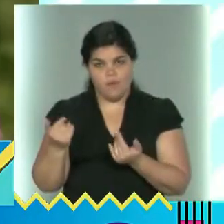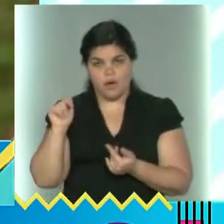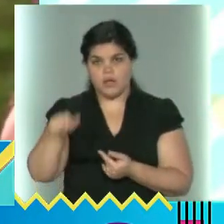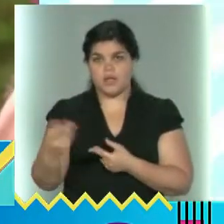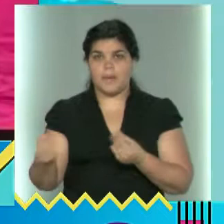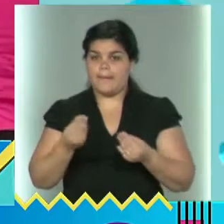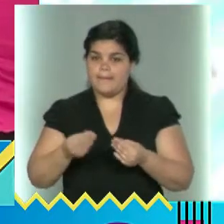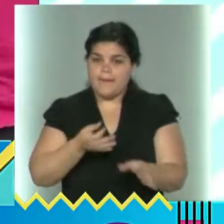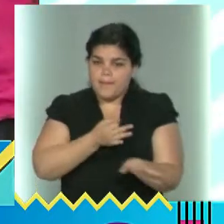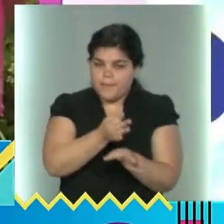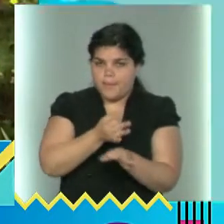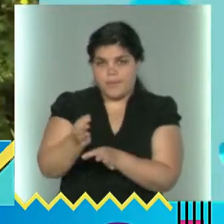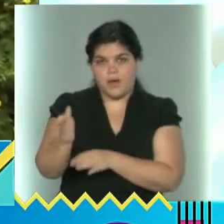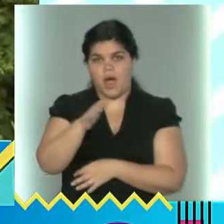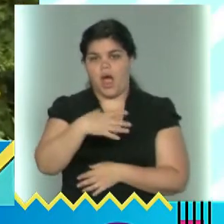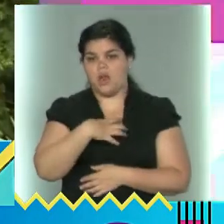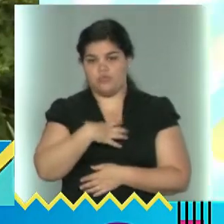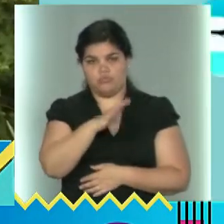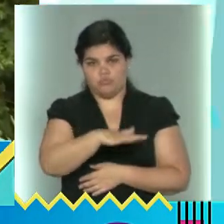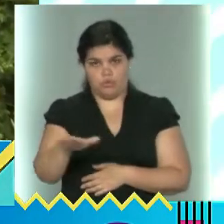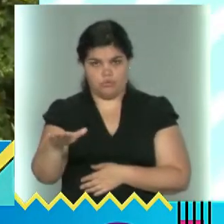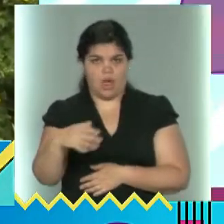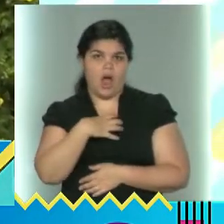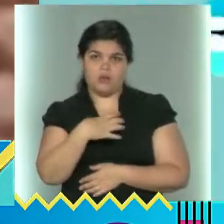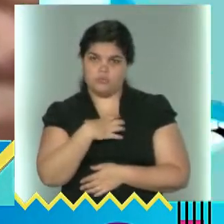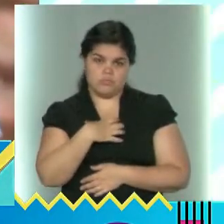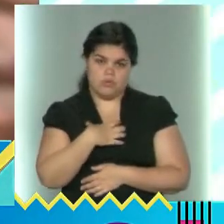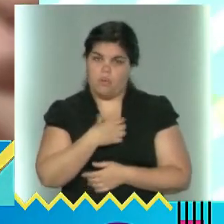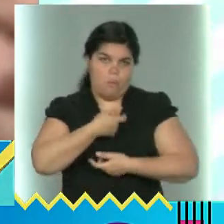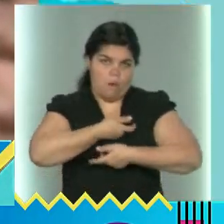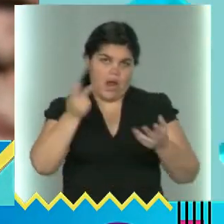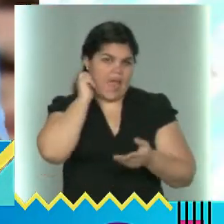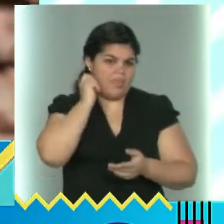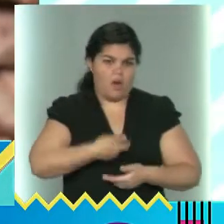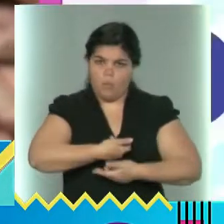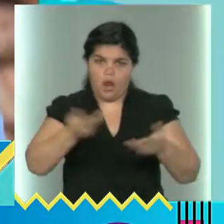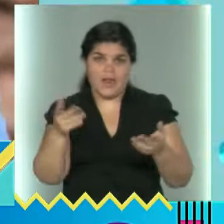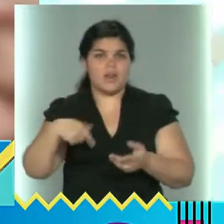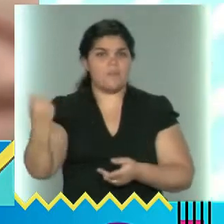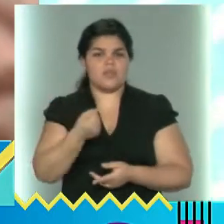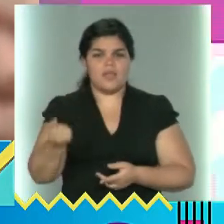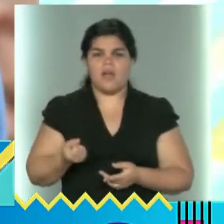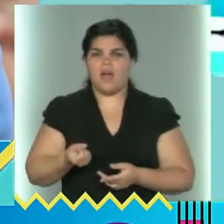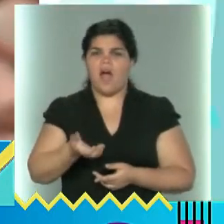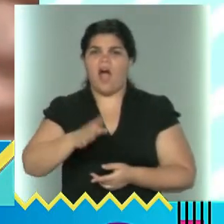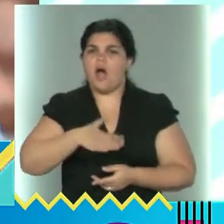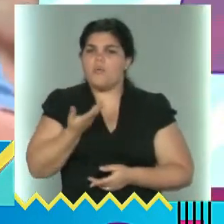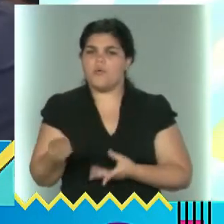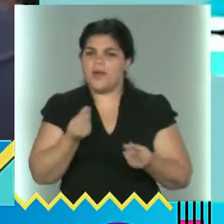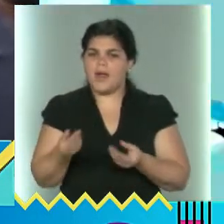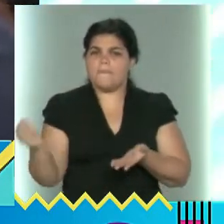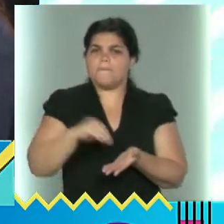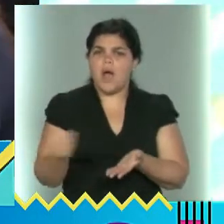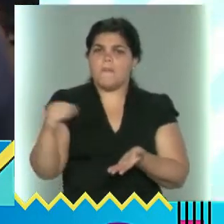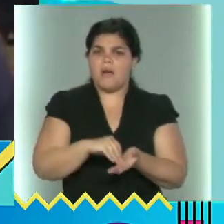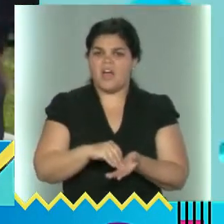quieran inculcar en los chicos de cualquier edad, no solo chicos, esta pasión por precisamente sumar, crear algo y precisamente